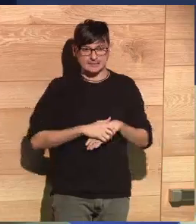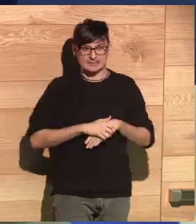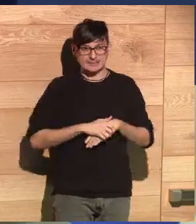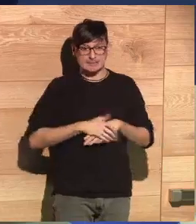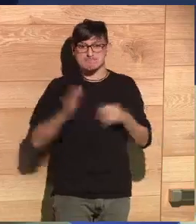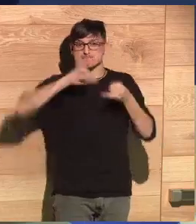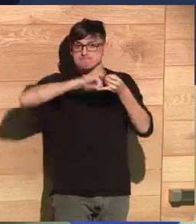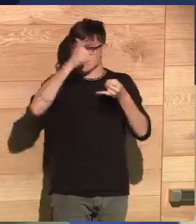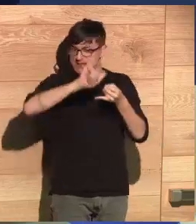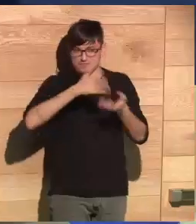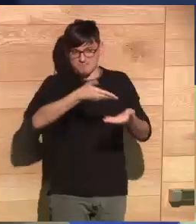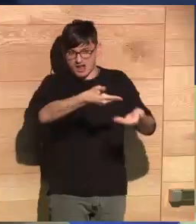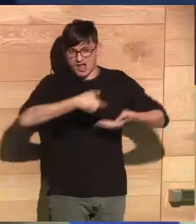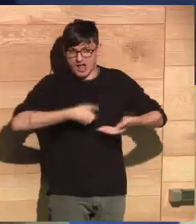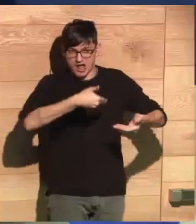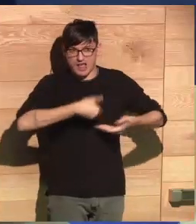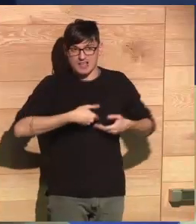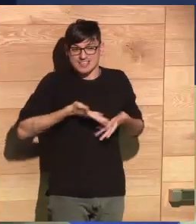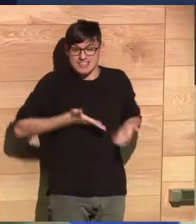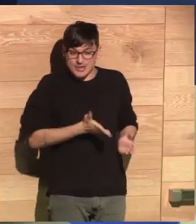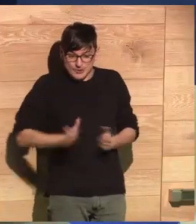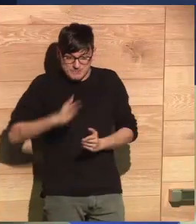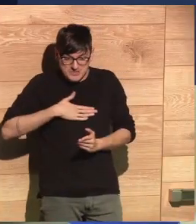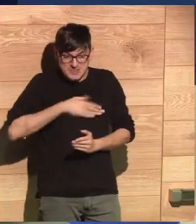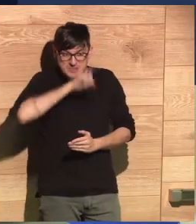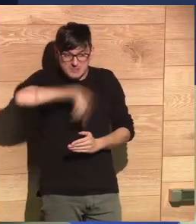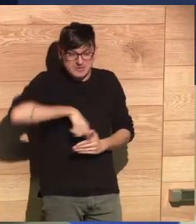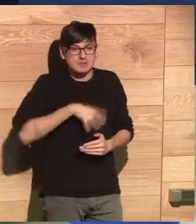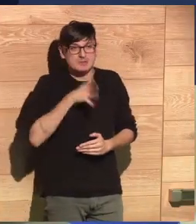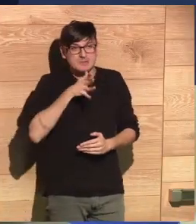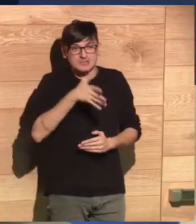a mi marido por ayudarme en esto, y a mis hijos, porque esto...